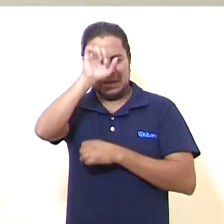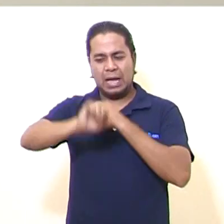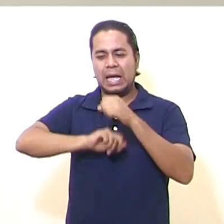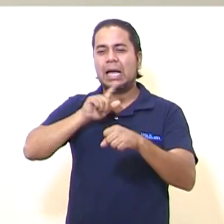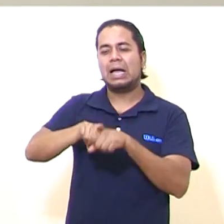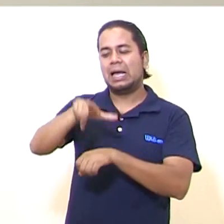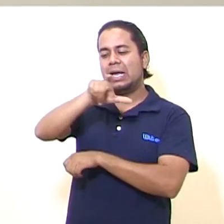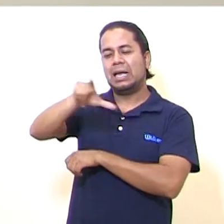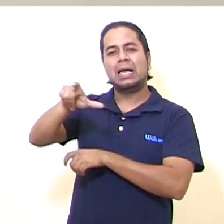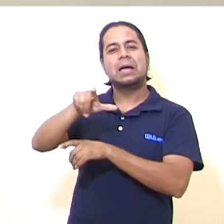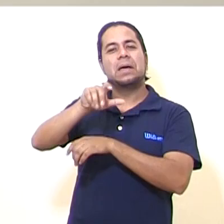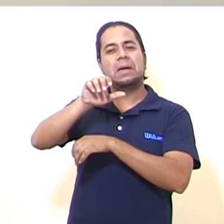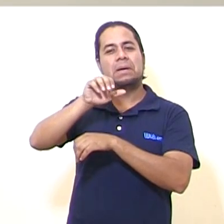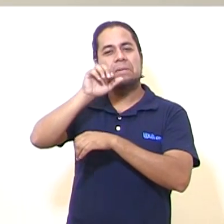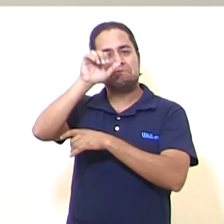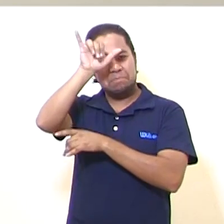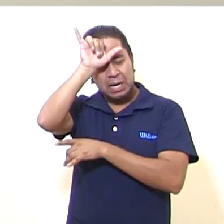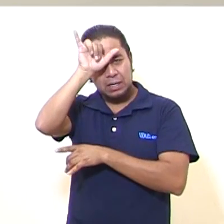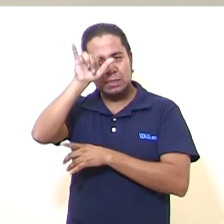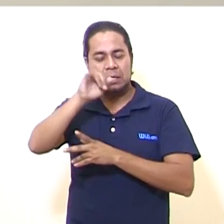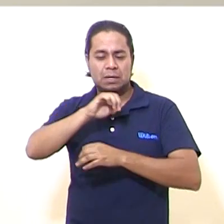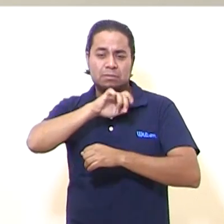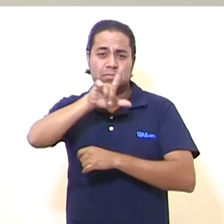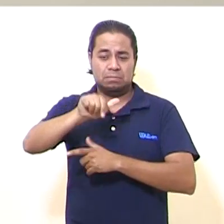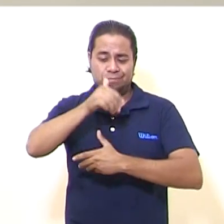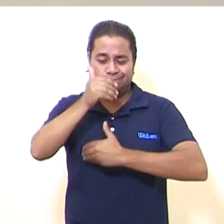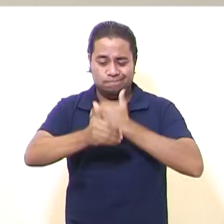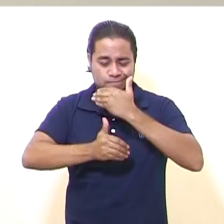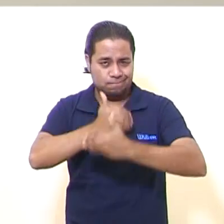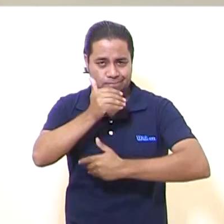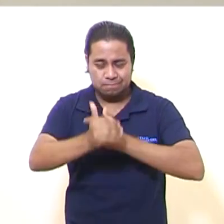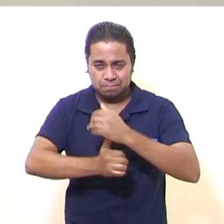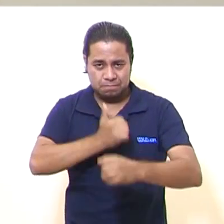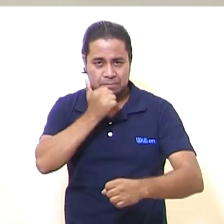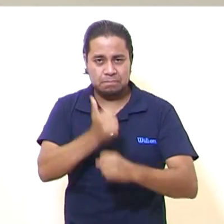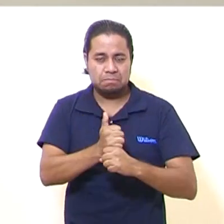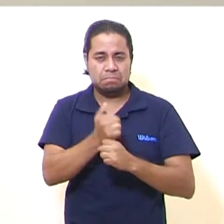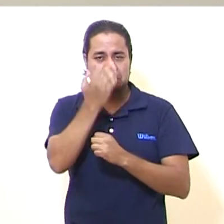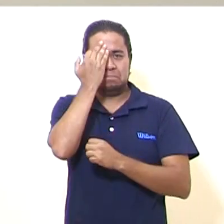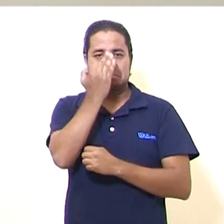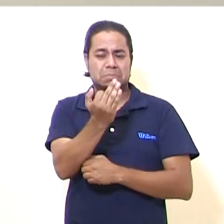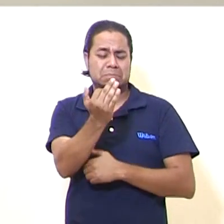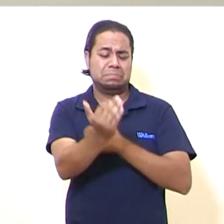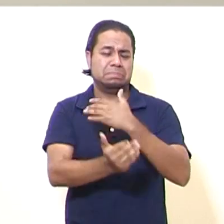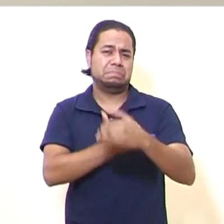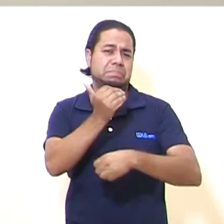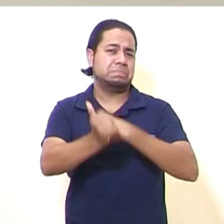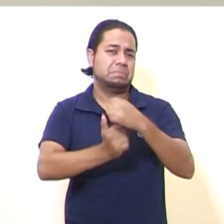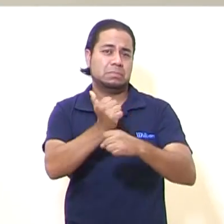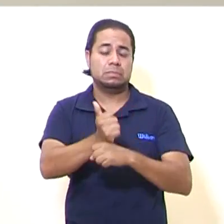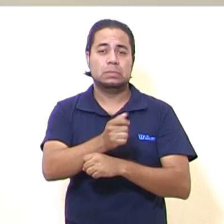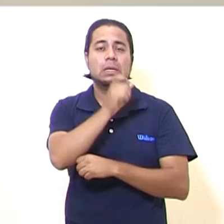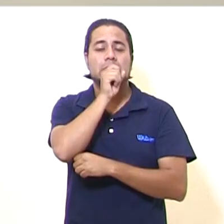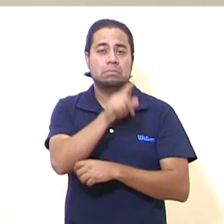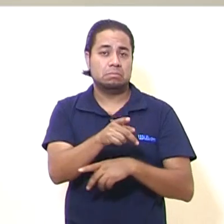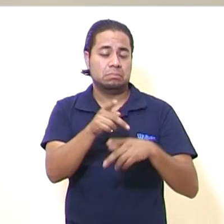comprender. Con el paso de los años y el tiempo, también las personas